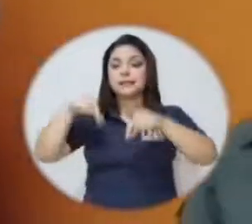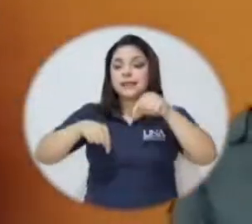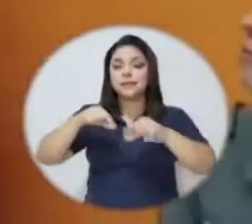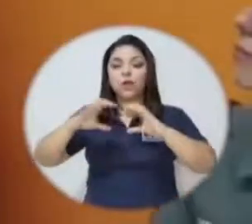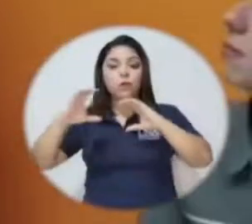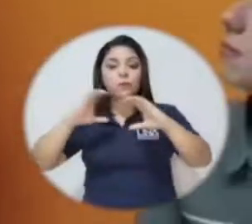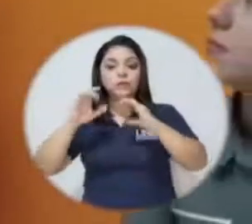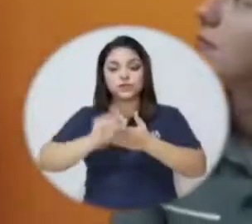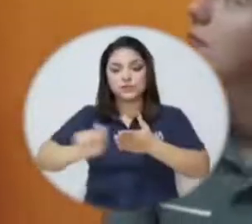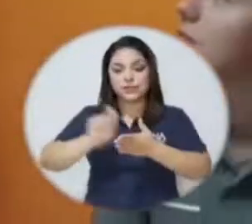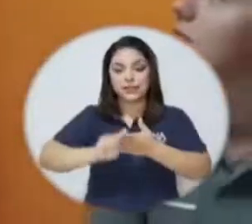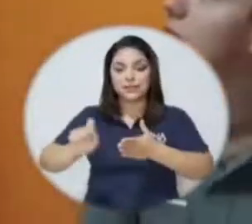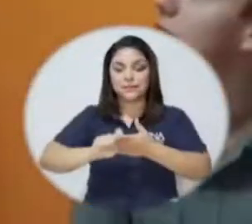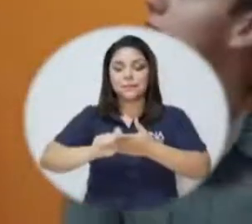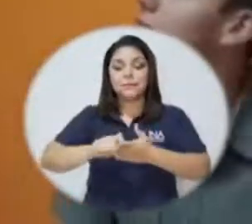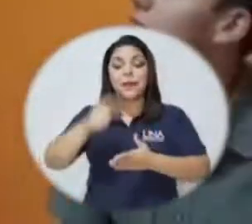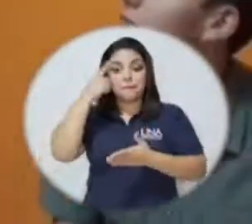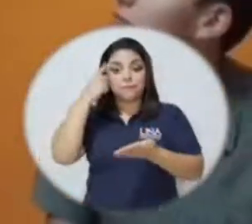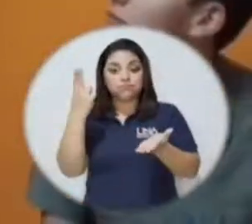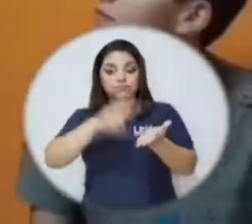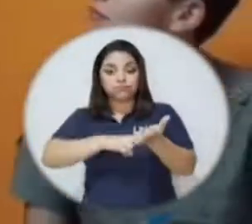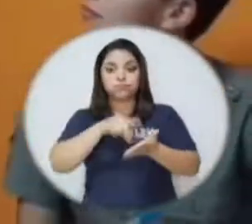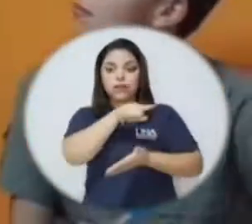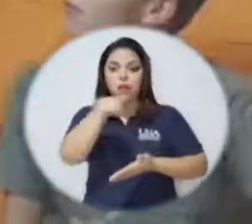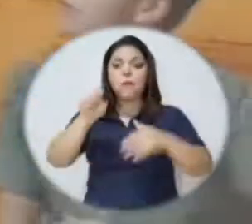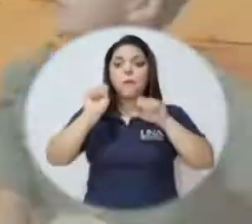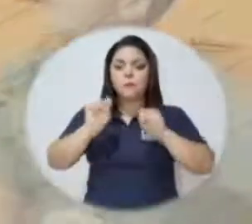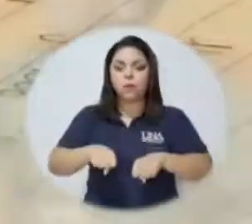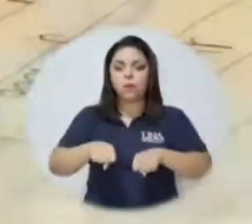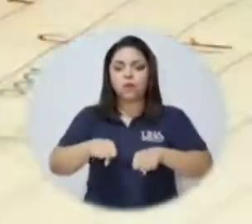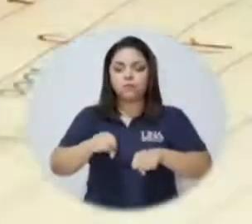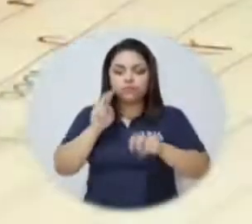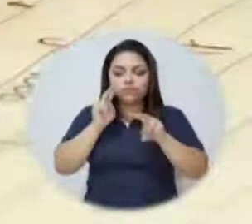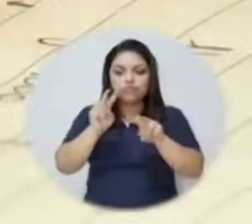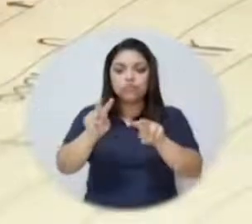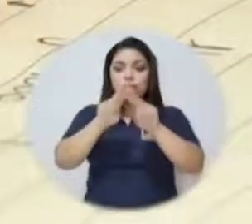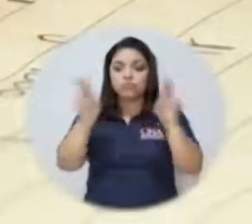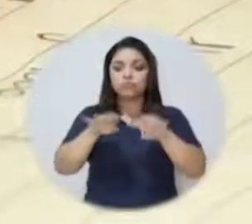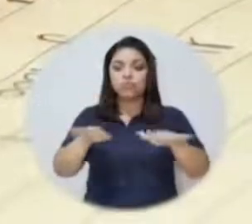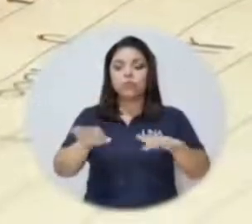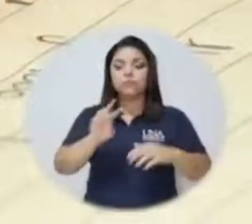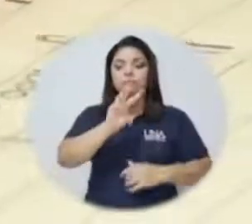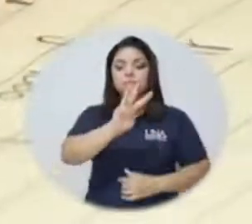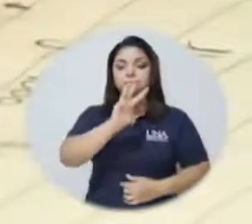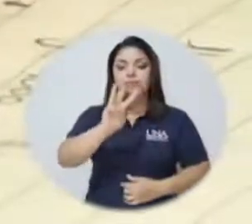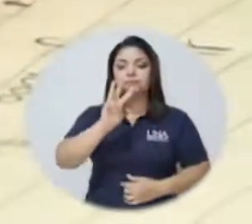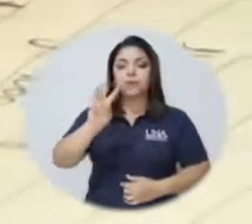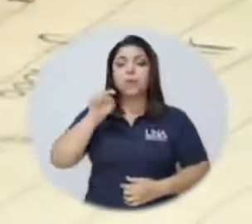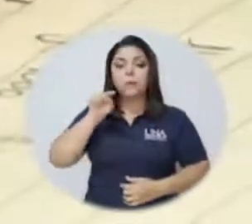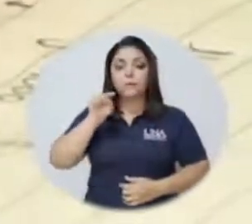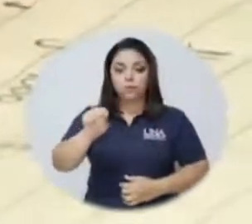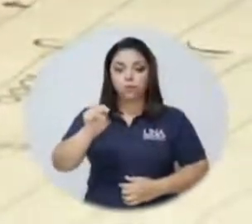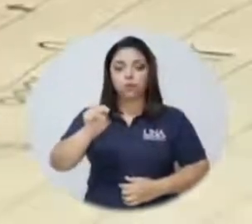inglés, química y comunicación escrita. Para llevarlos, podés visitar la página web